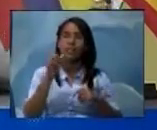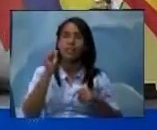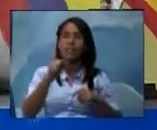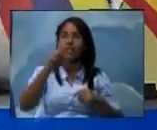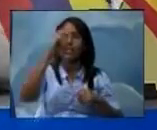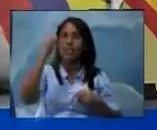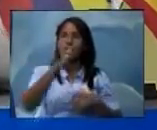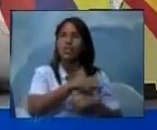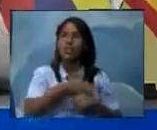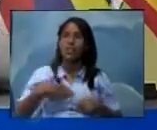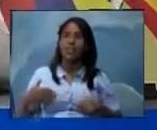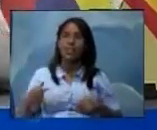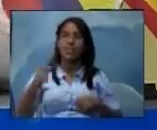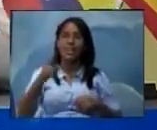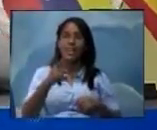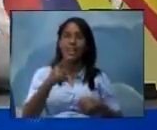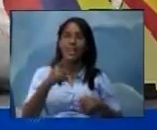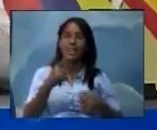si Dios quiere.